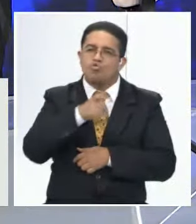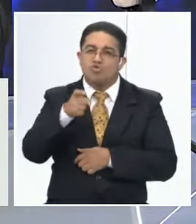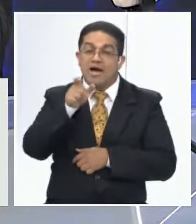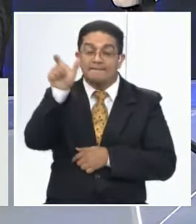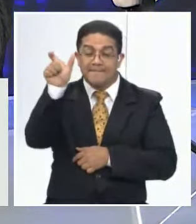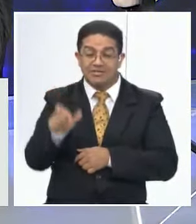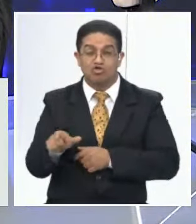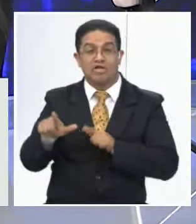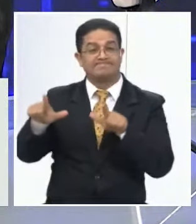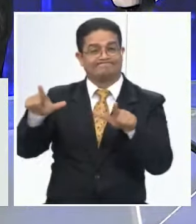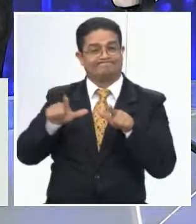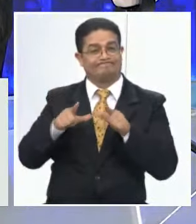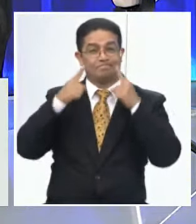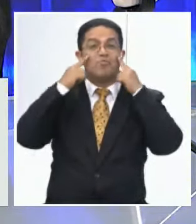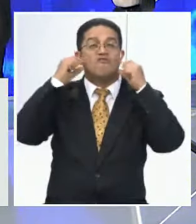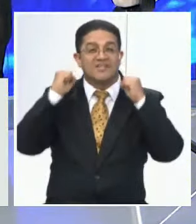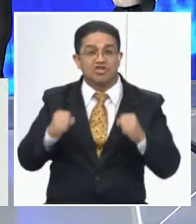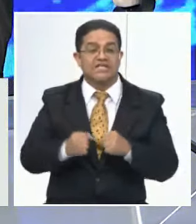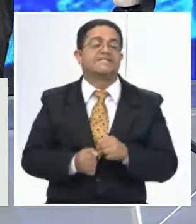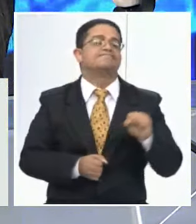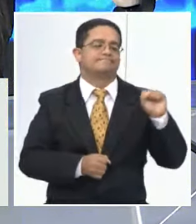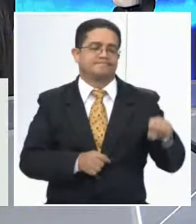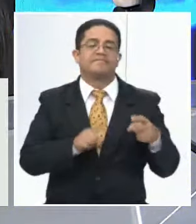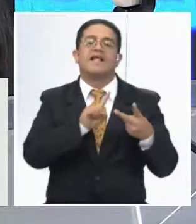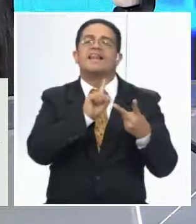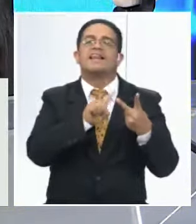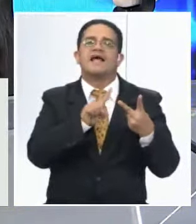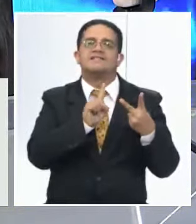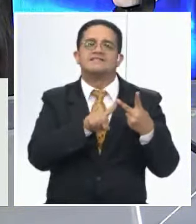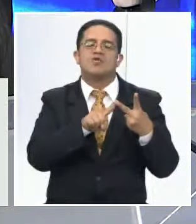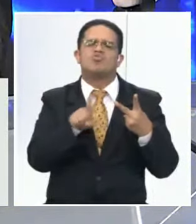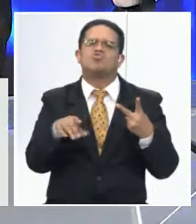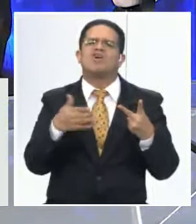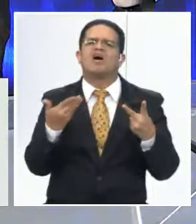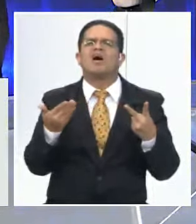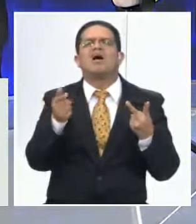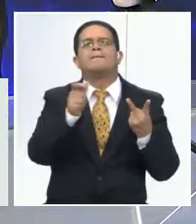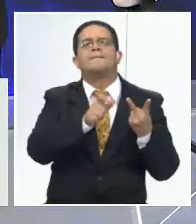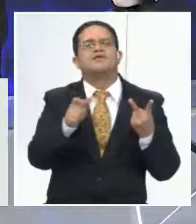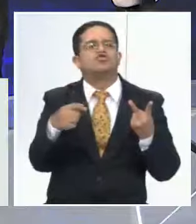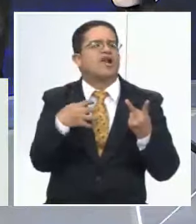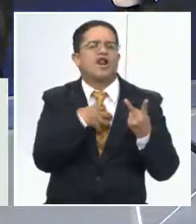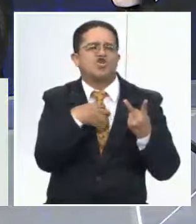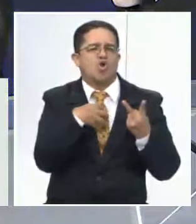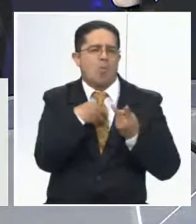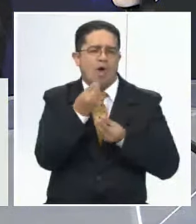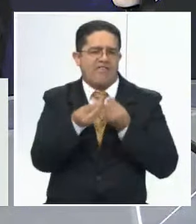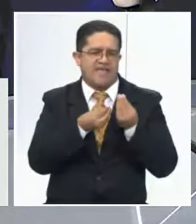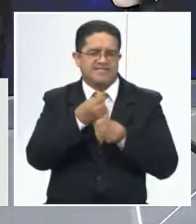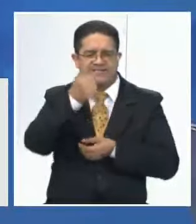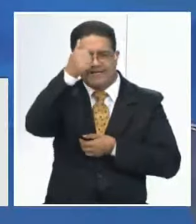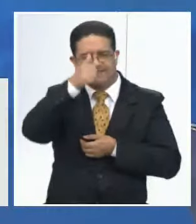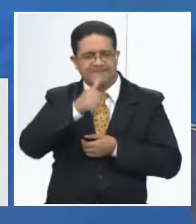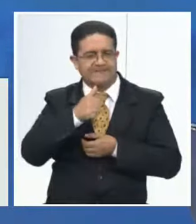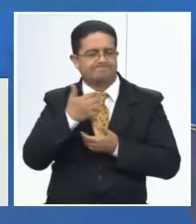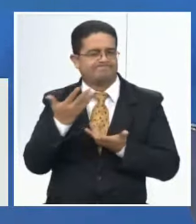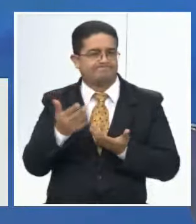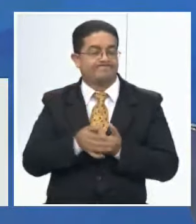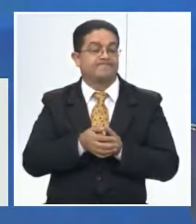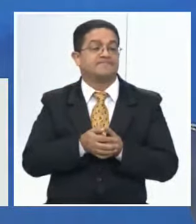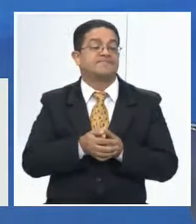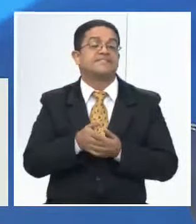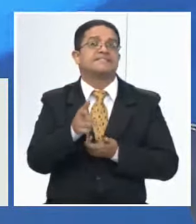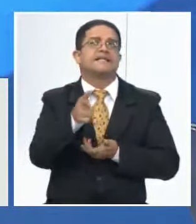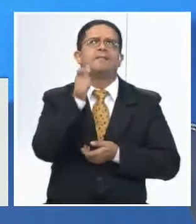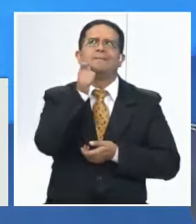persona certificada. Certificada, siempre, siempre, siempre. La segunda pregunta es, ¿qué personas no pueden hacerse procedimientos estéticos? ¿Qué pacientes no